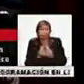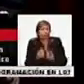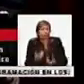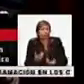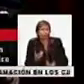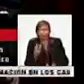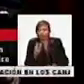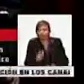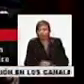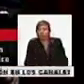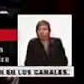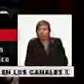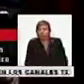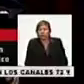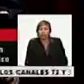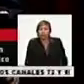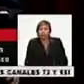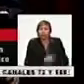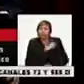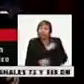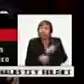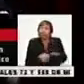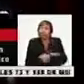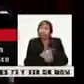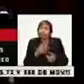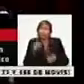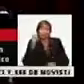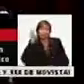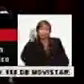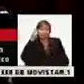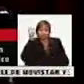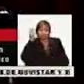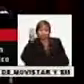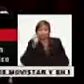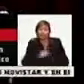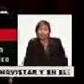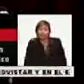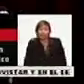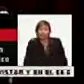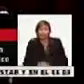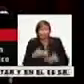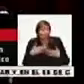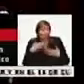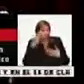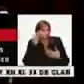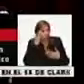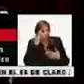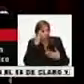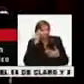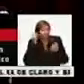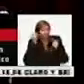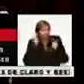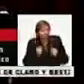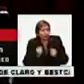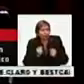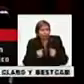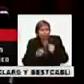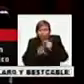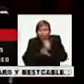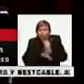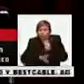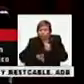valientes que fueron más allá del aprismo, supieron sentar las bases de